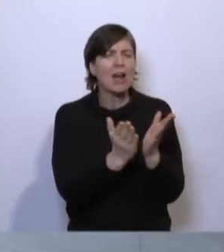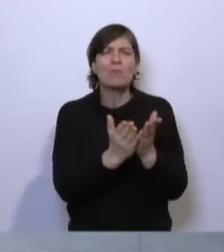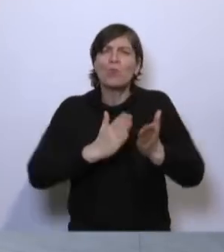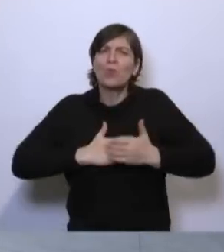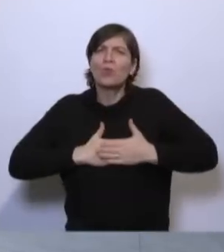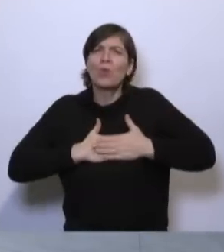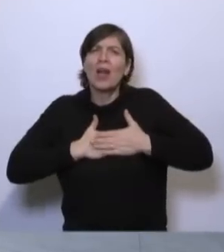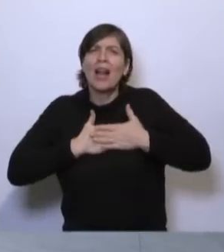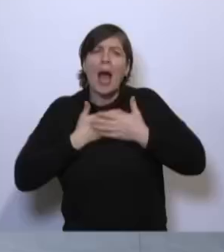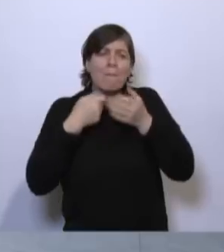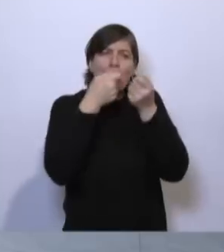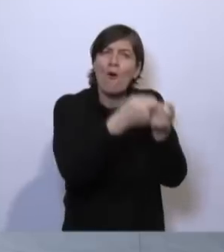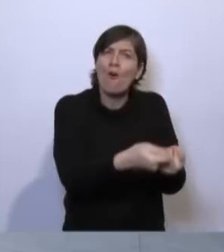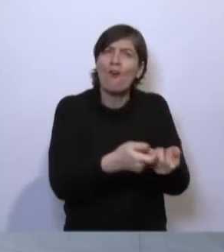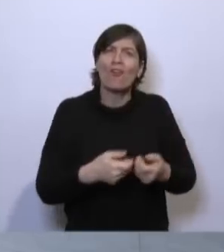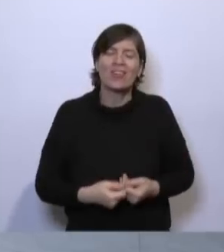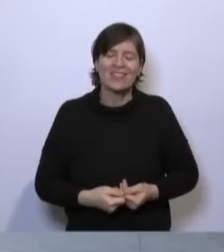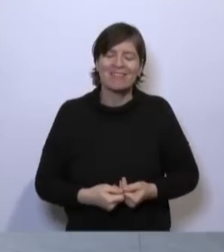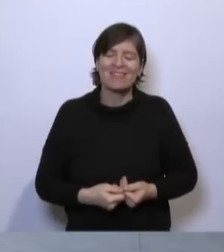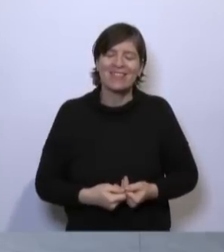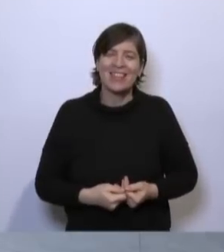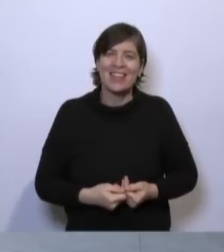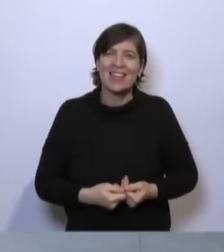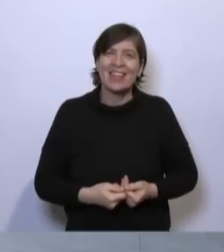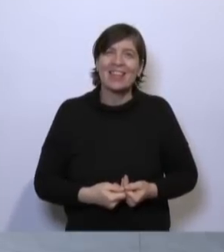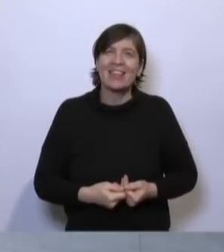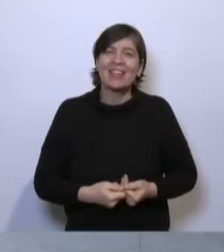traes al mundo el amor,